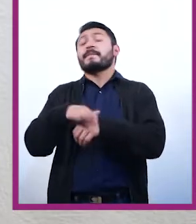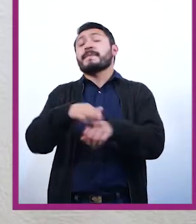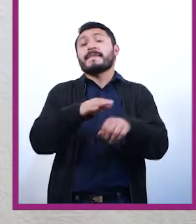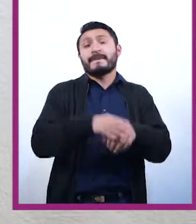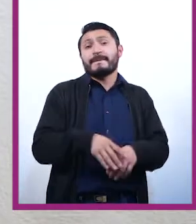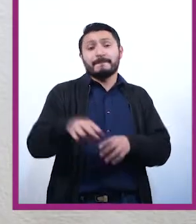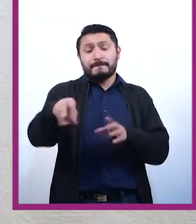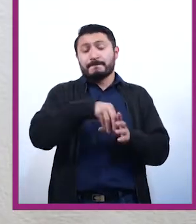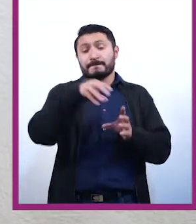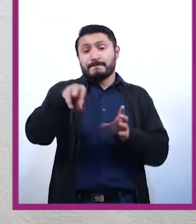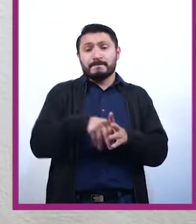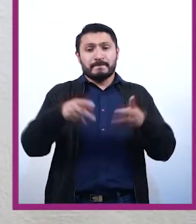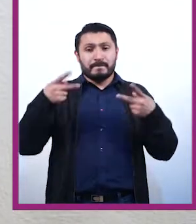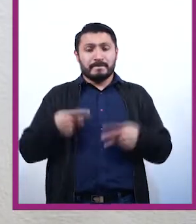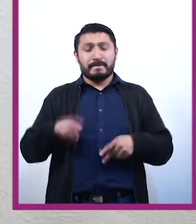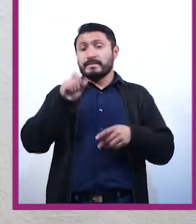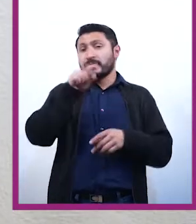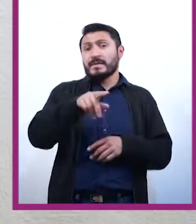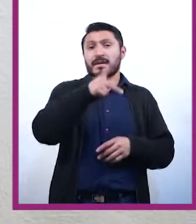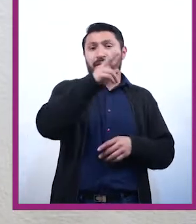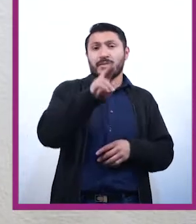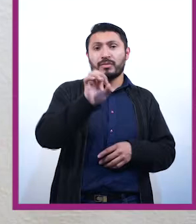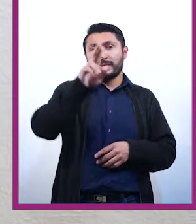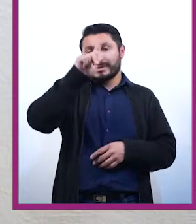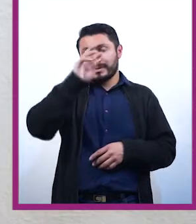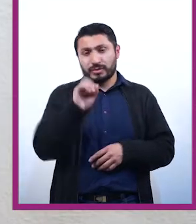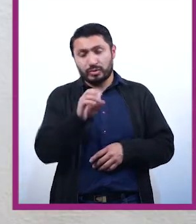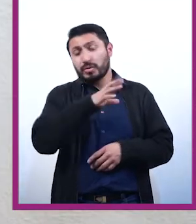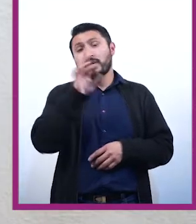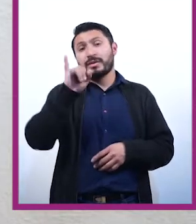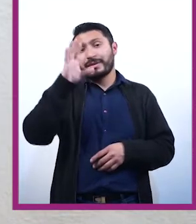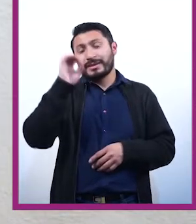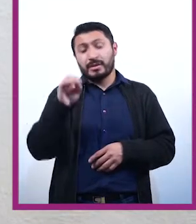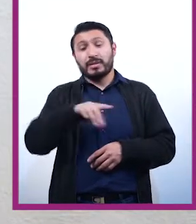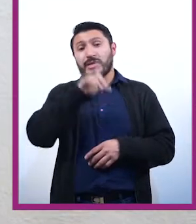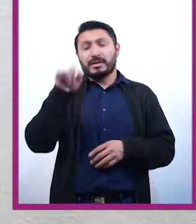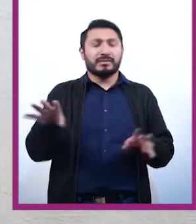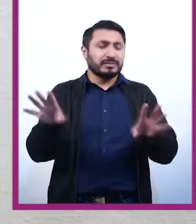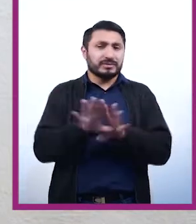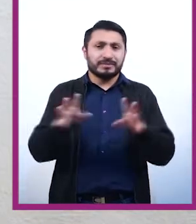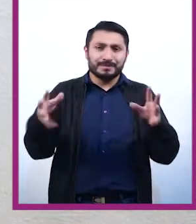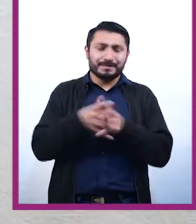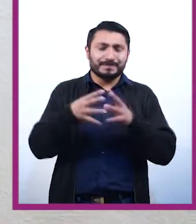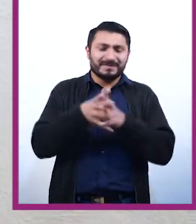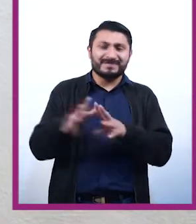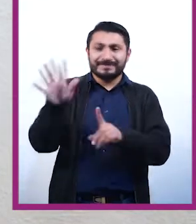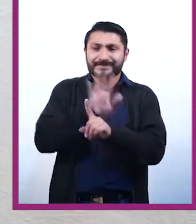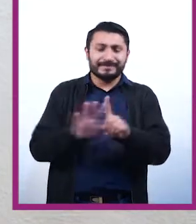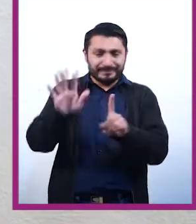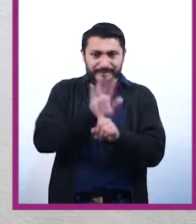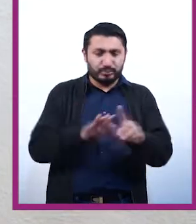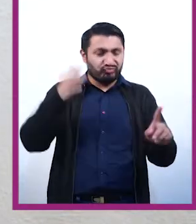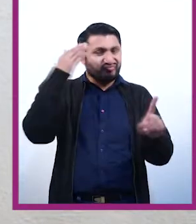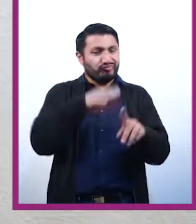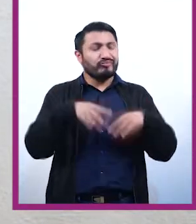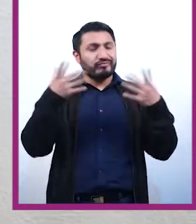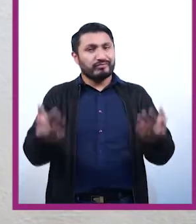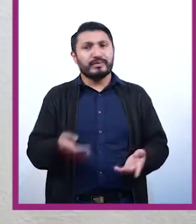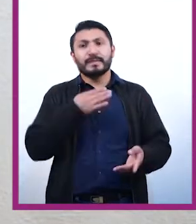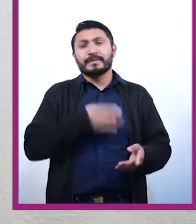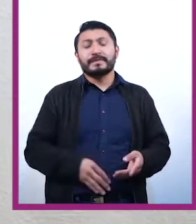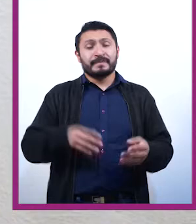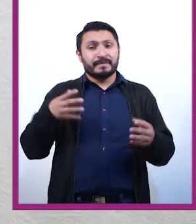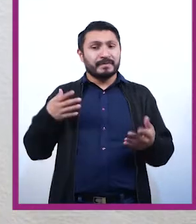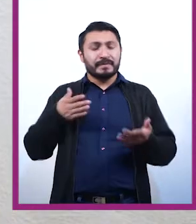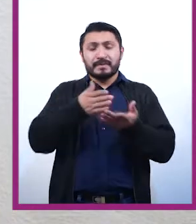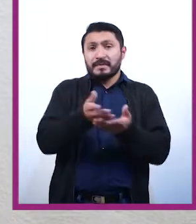de reclutamiento, incluyendo a ciudadanos de Puerto Rico. Después, puso en marcha una fuerte estrategia de persuasión, con